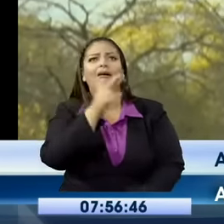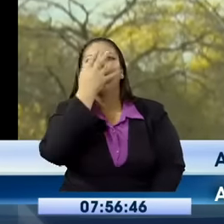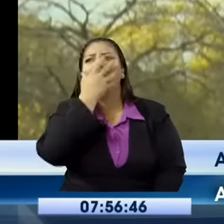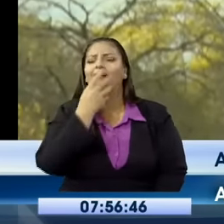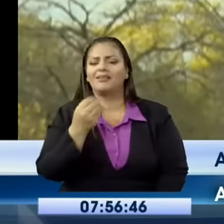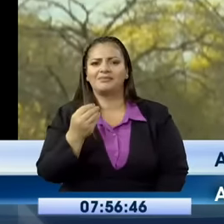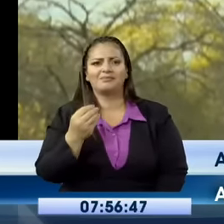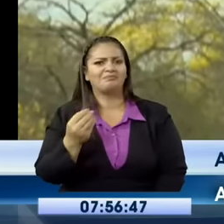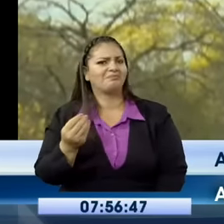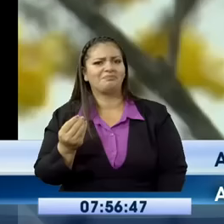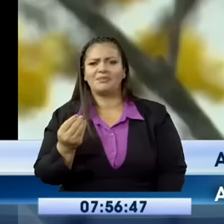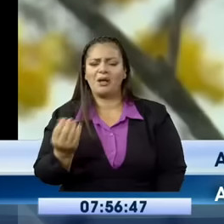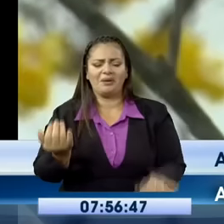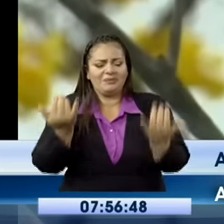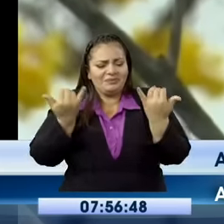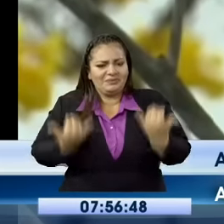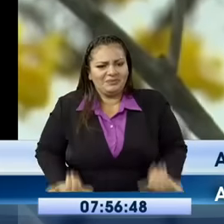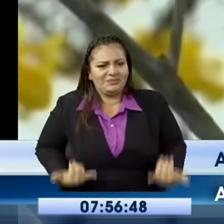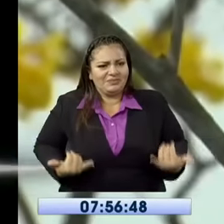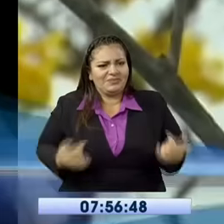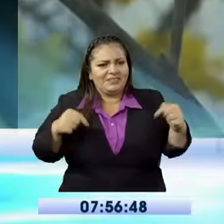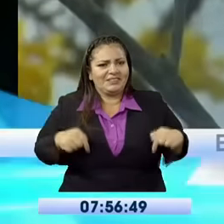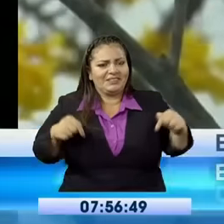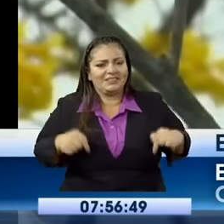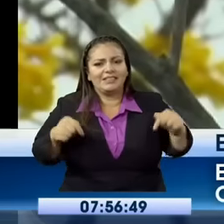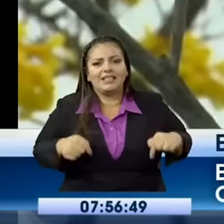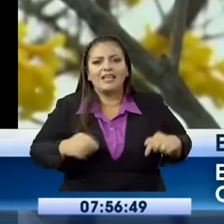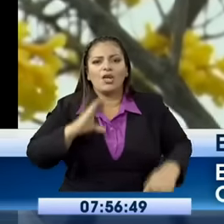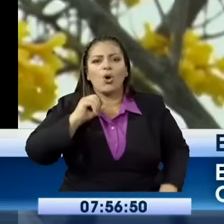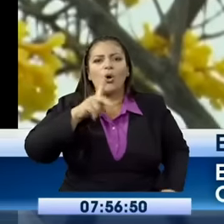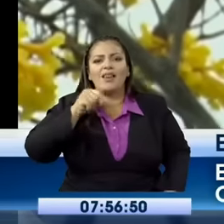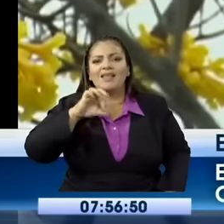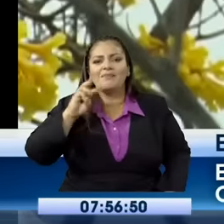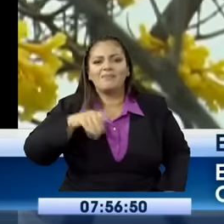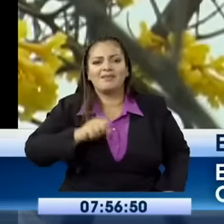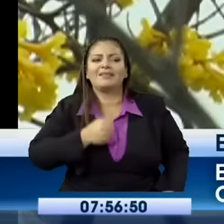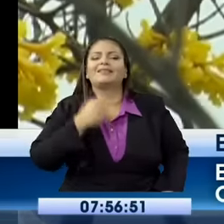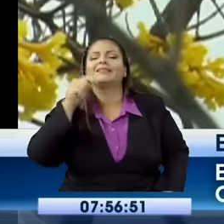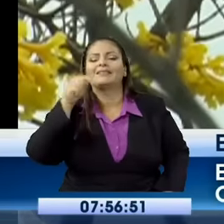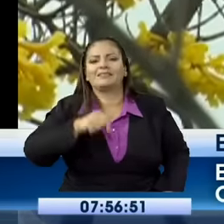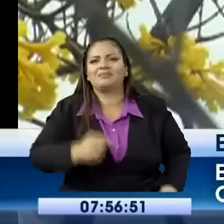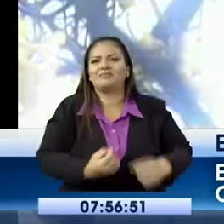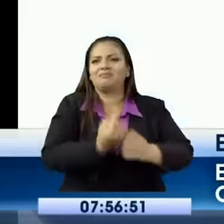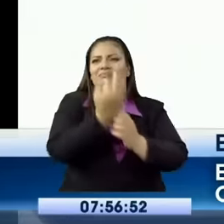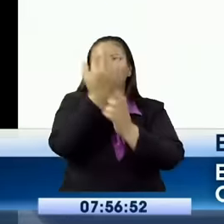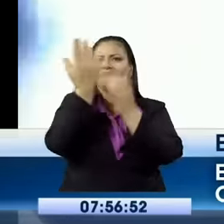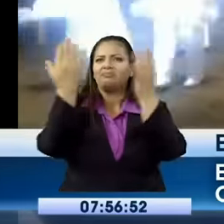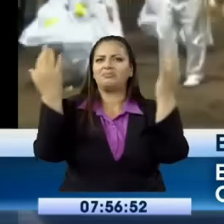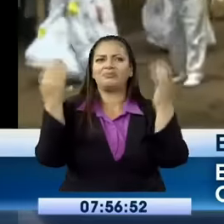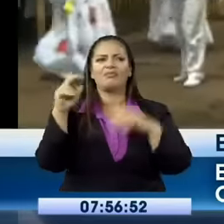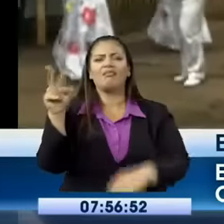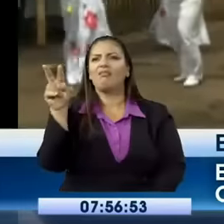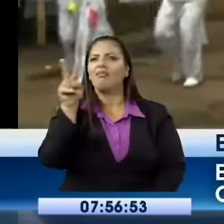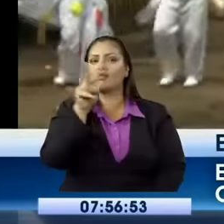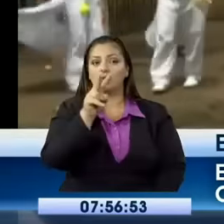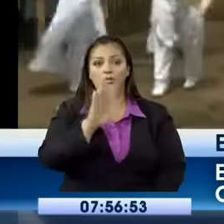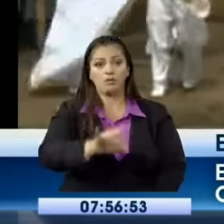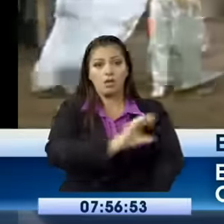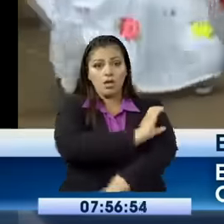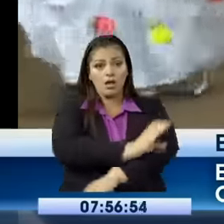turistas vengan nos visiten el florecimiento tiene un significado de riqueza y felicidad para la cultura